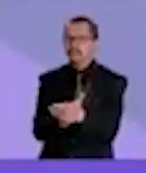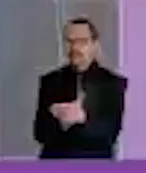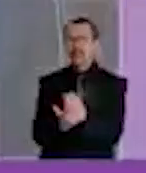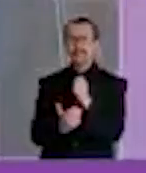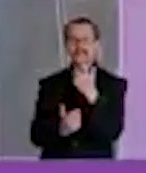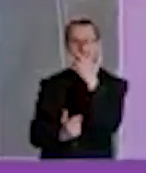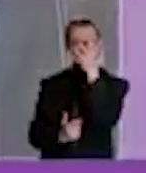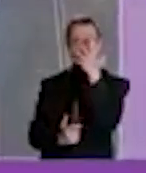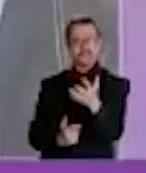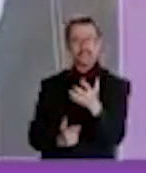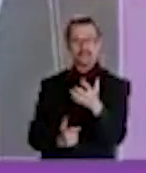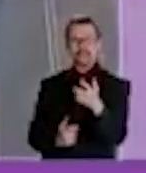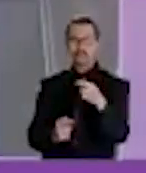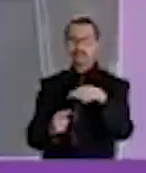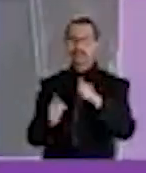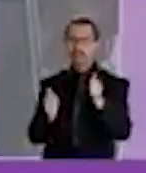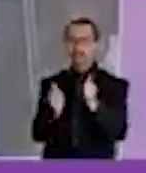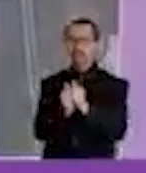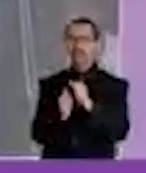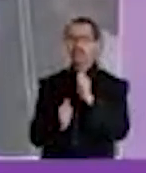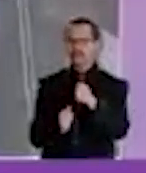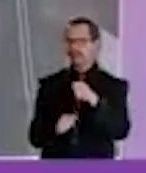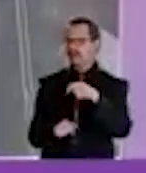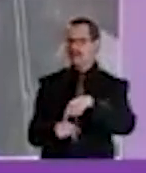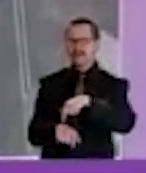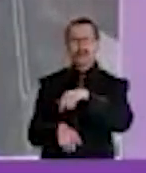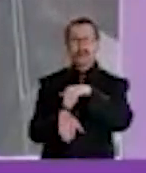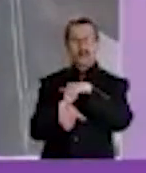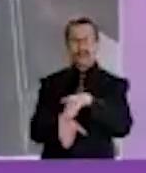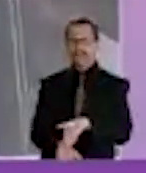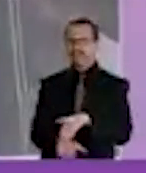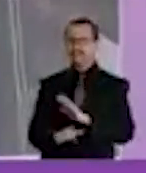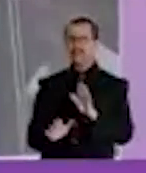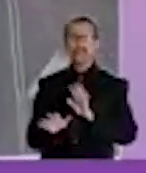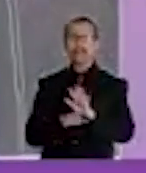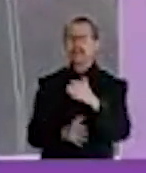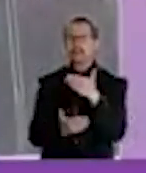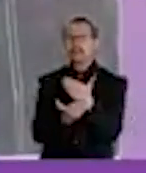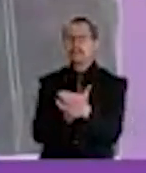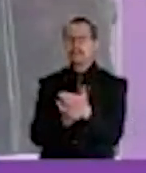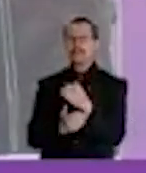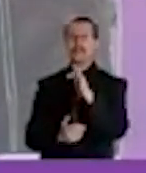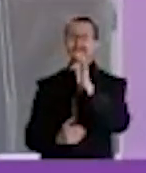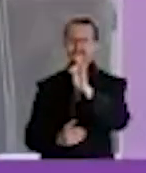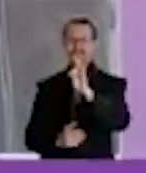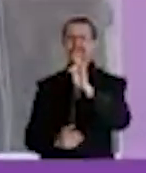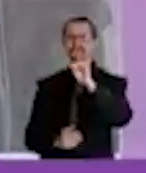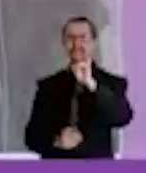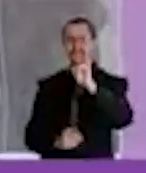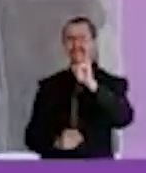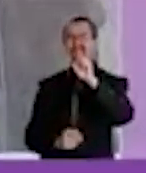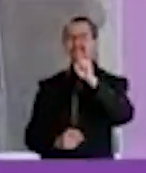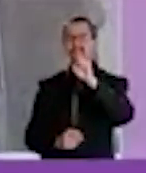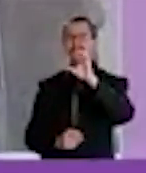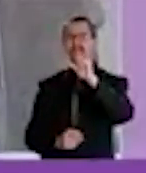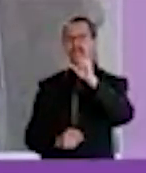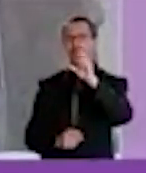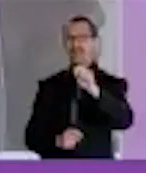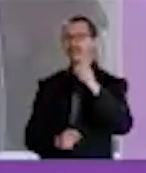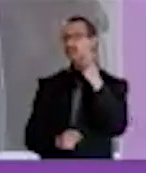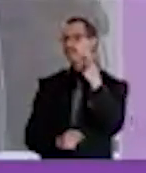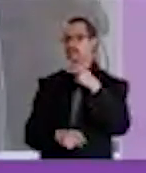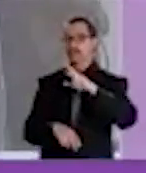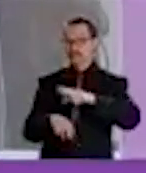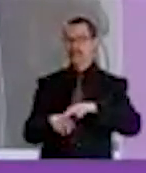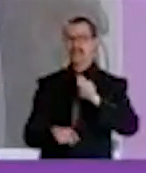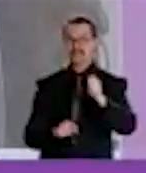se aplica la ley que ya cada candidato el fiscal obviamente el fiscal autónomo que necesitamos no lo han podido resolver estos tres